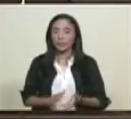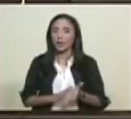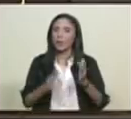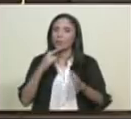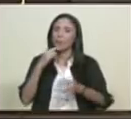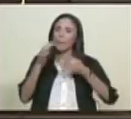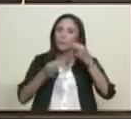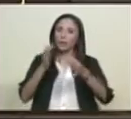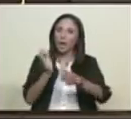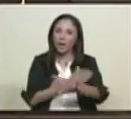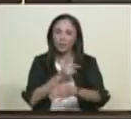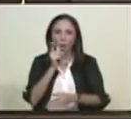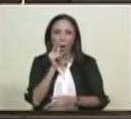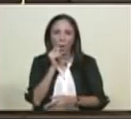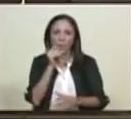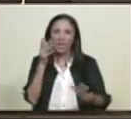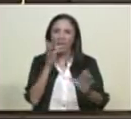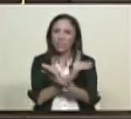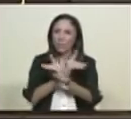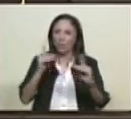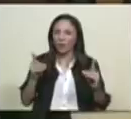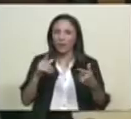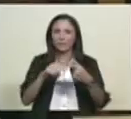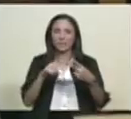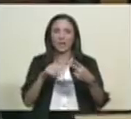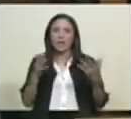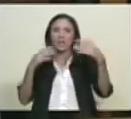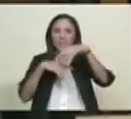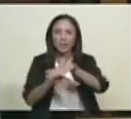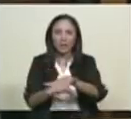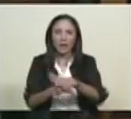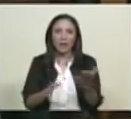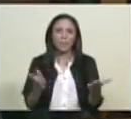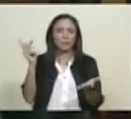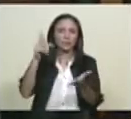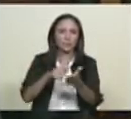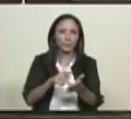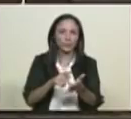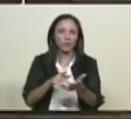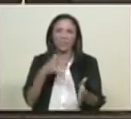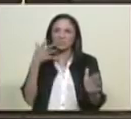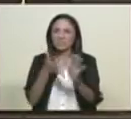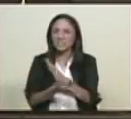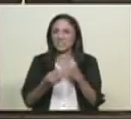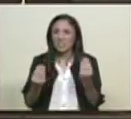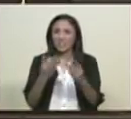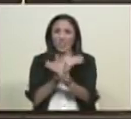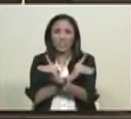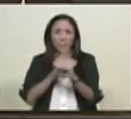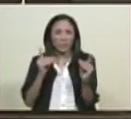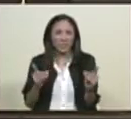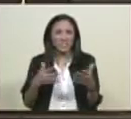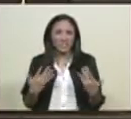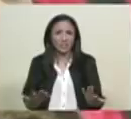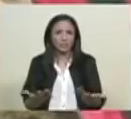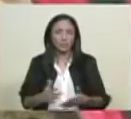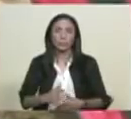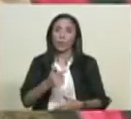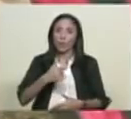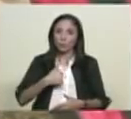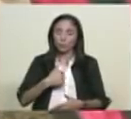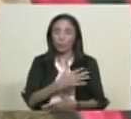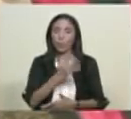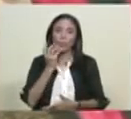democracia integral, participativa, representativa, protagónica, complementaria, yo represento la